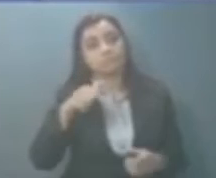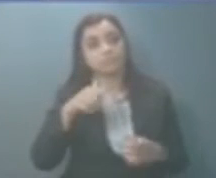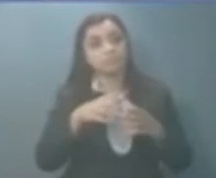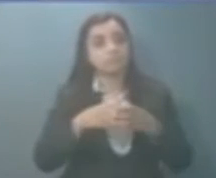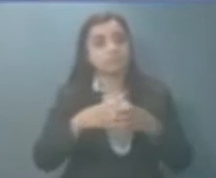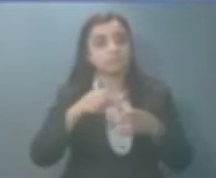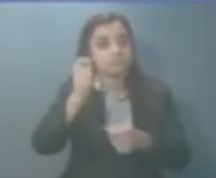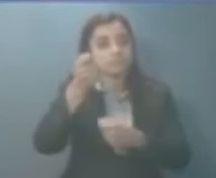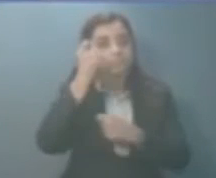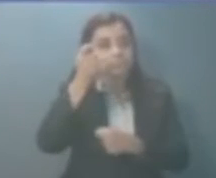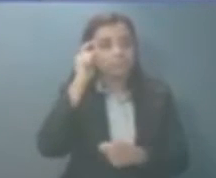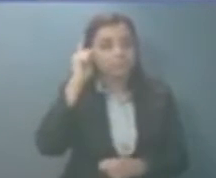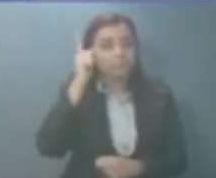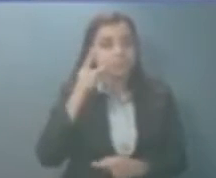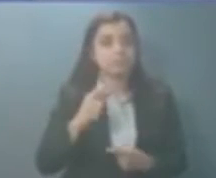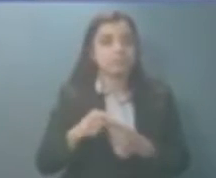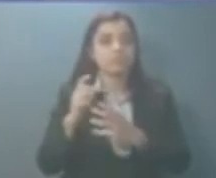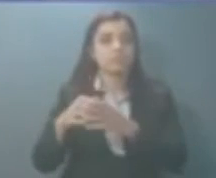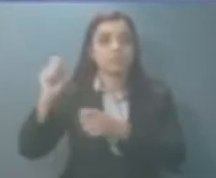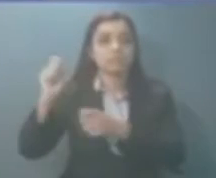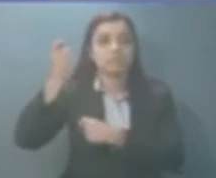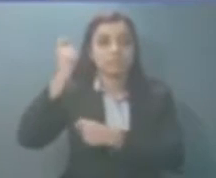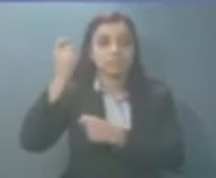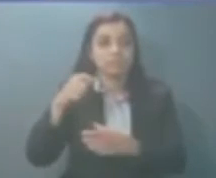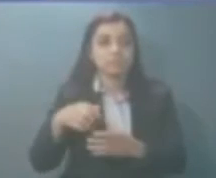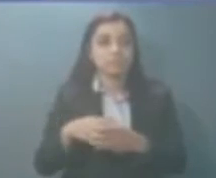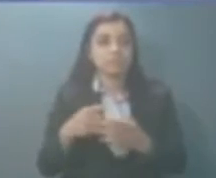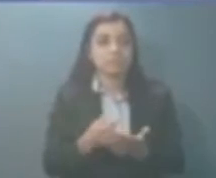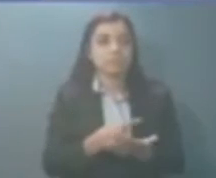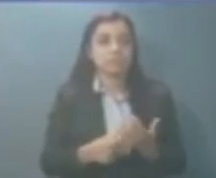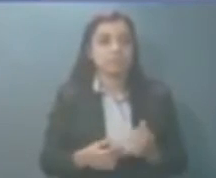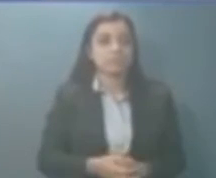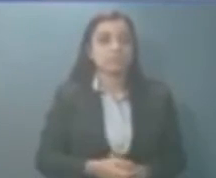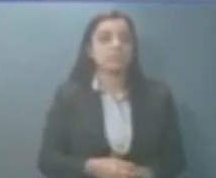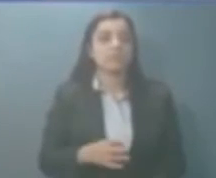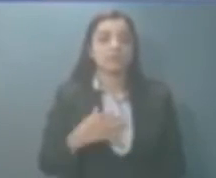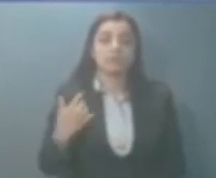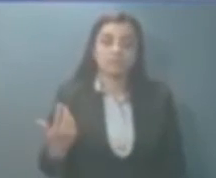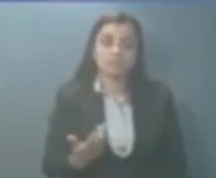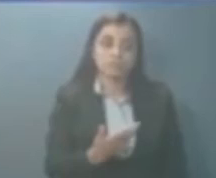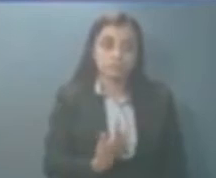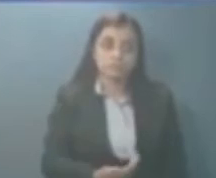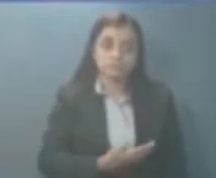el Frente Sindical, entre otros que estuvieron ahí,